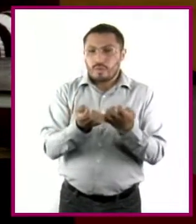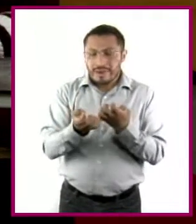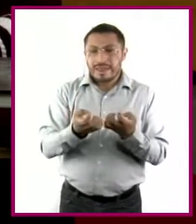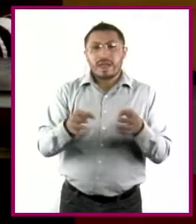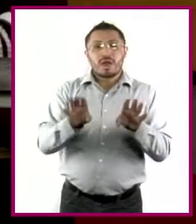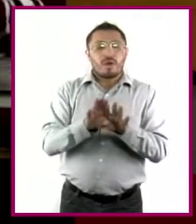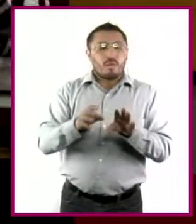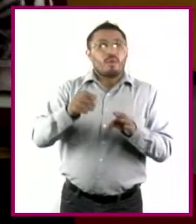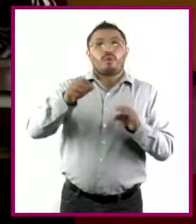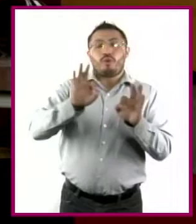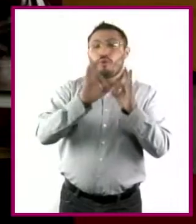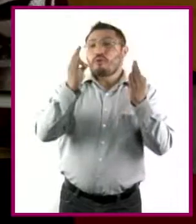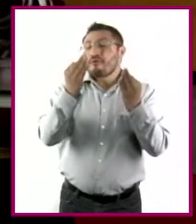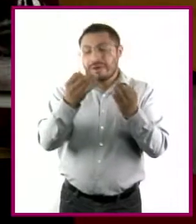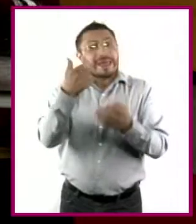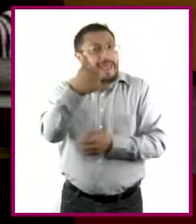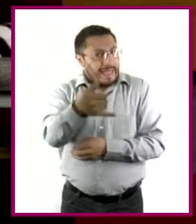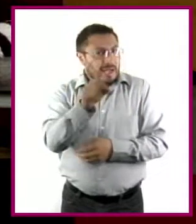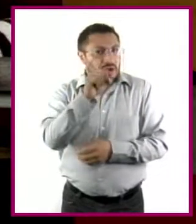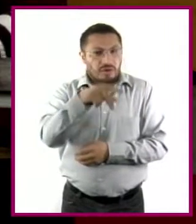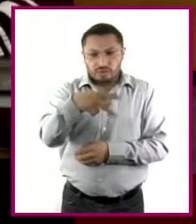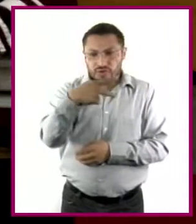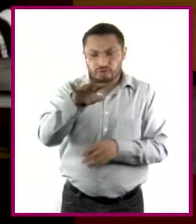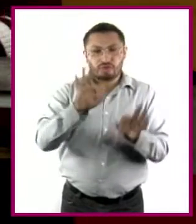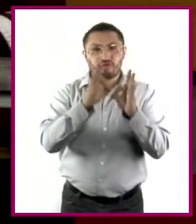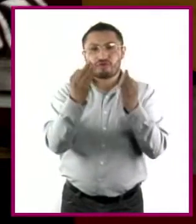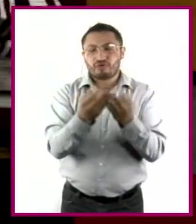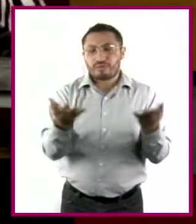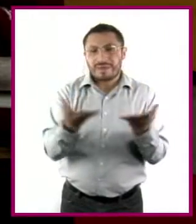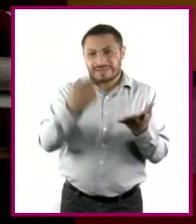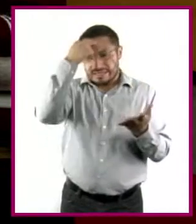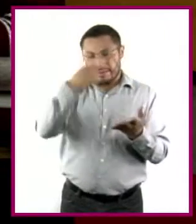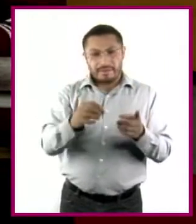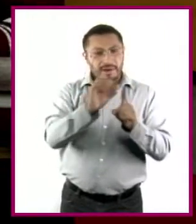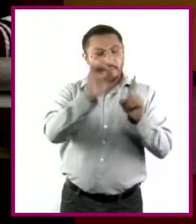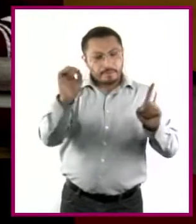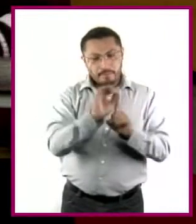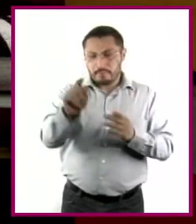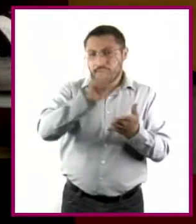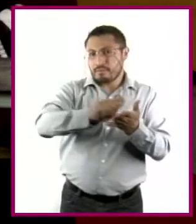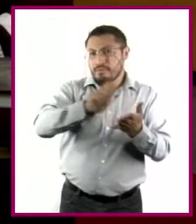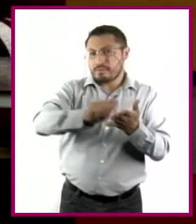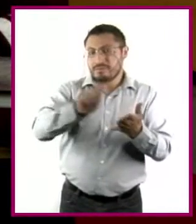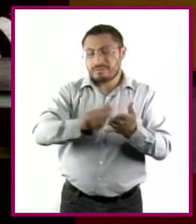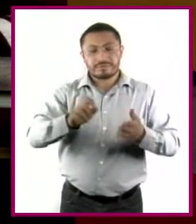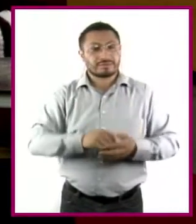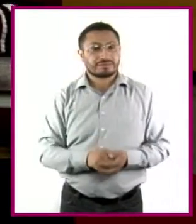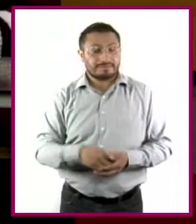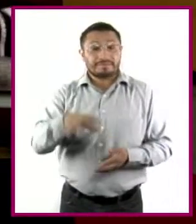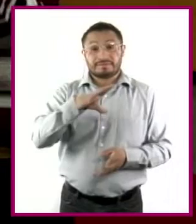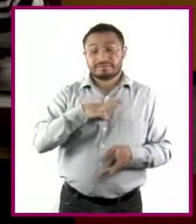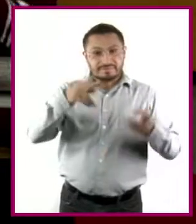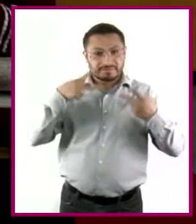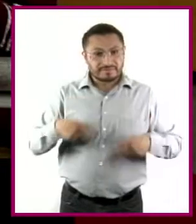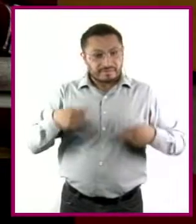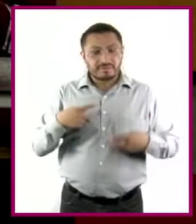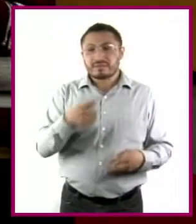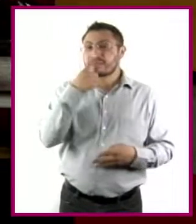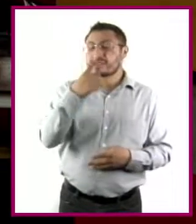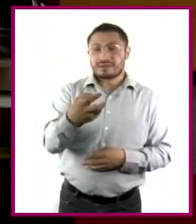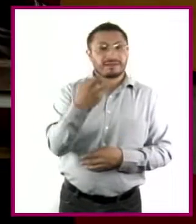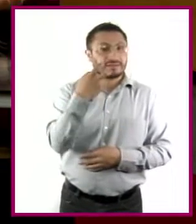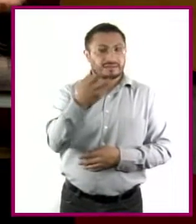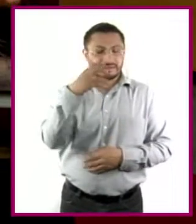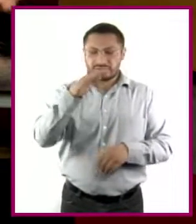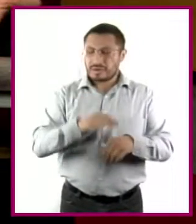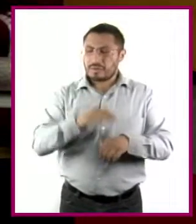para elaborar uno. Solo por darles un dato curioso, Latinoamérica ha tenido grandes ensayistas. Incluso hay escritores que afirman que este género es el que